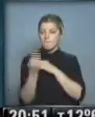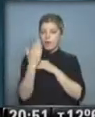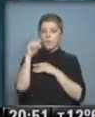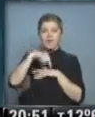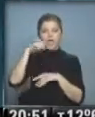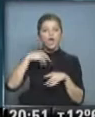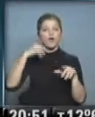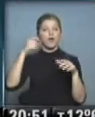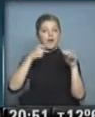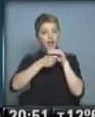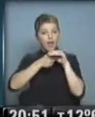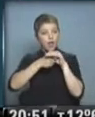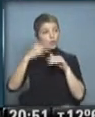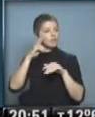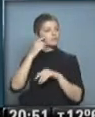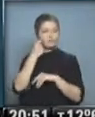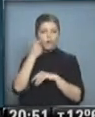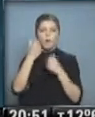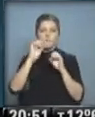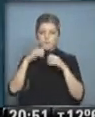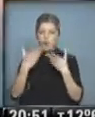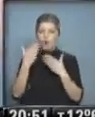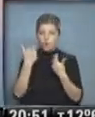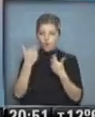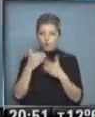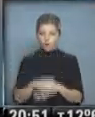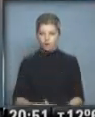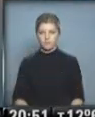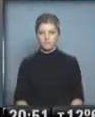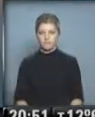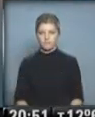mercaderías en la aduana y combatir el delito.